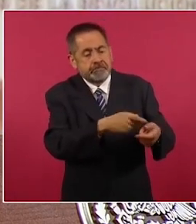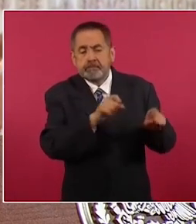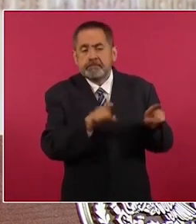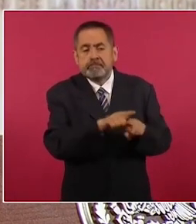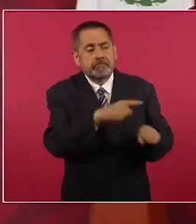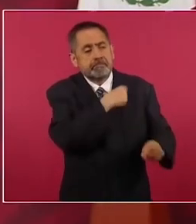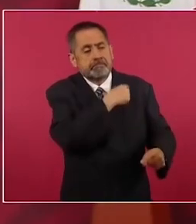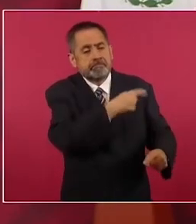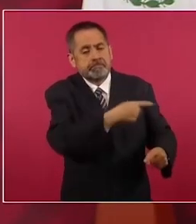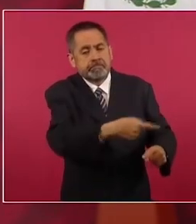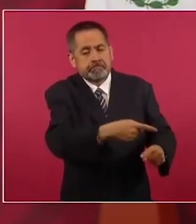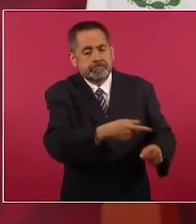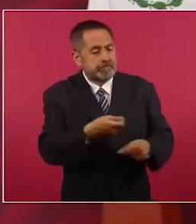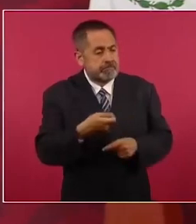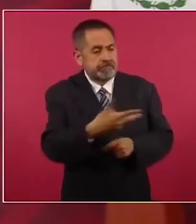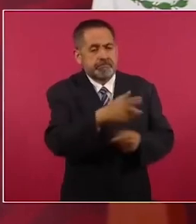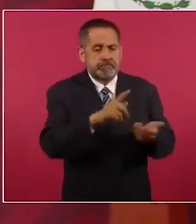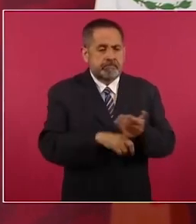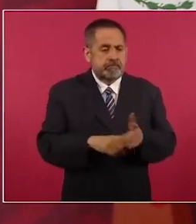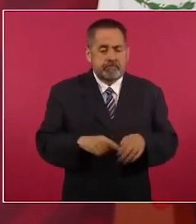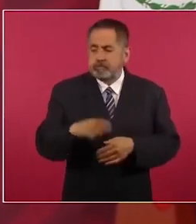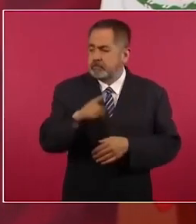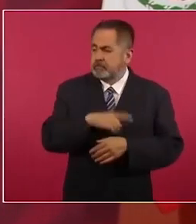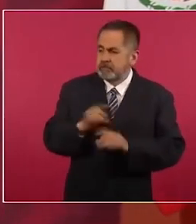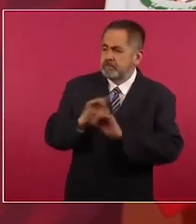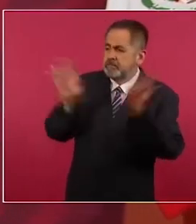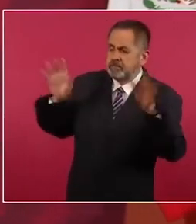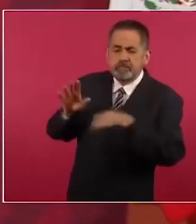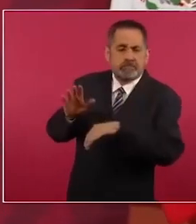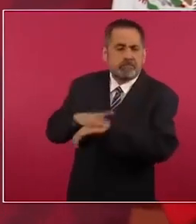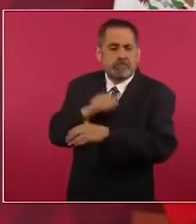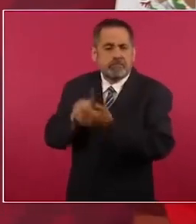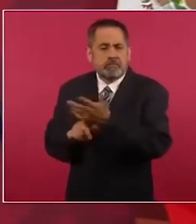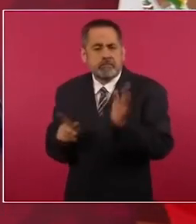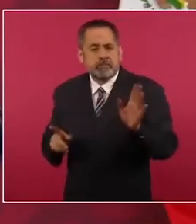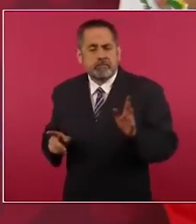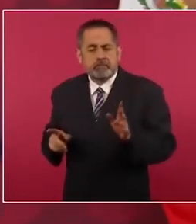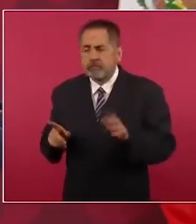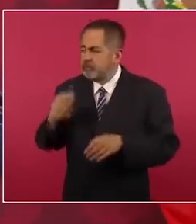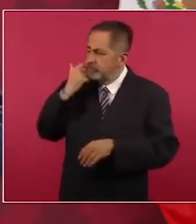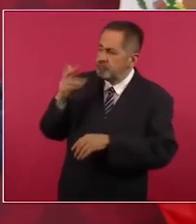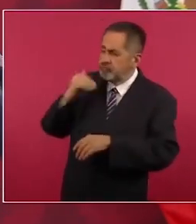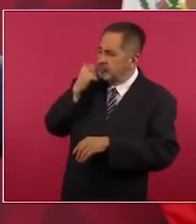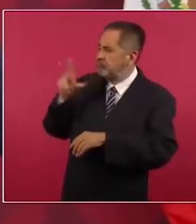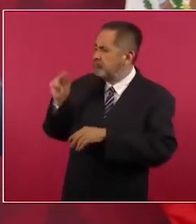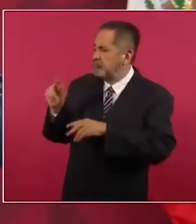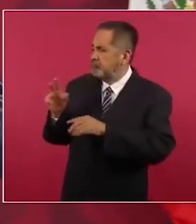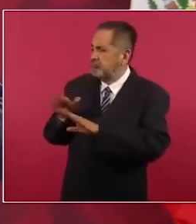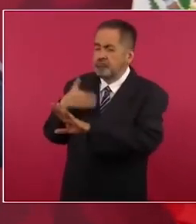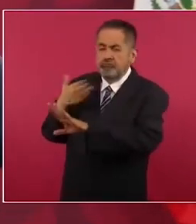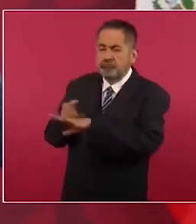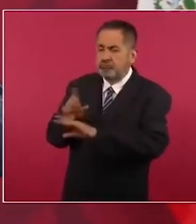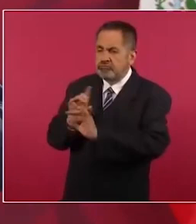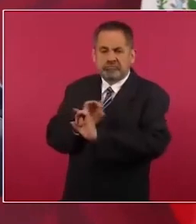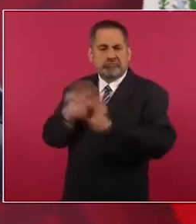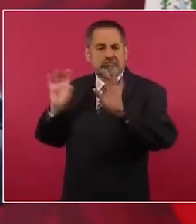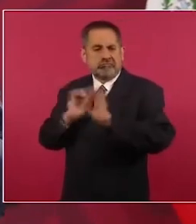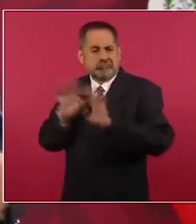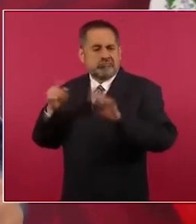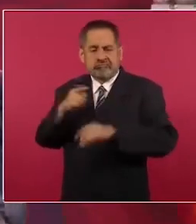Y se les conoce también como reaccionarios, porque son los que pues, reaccionan ante